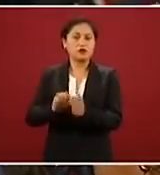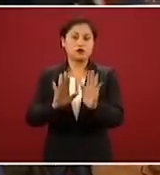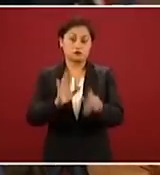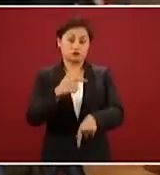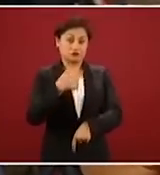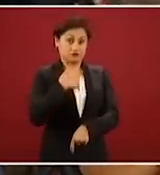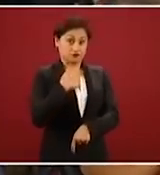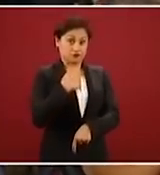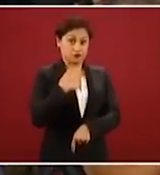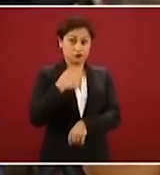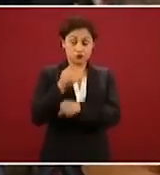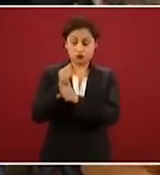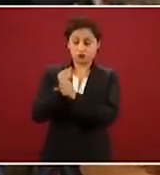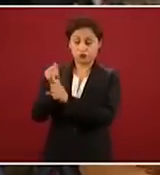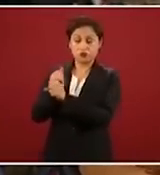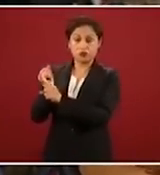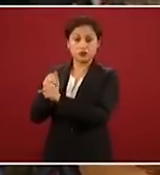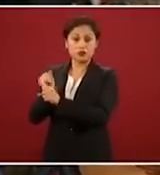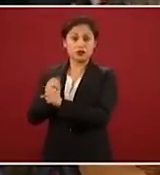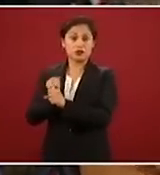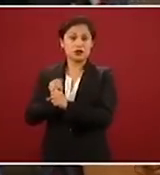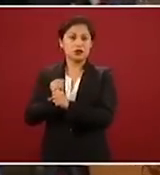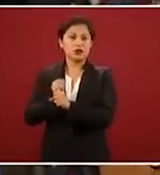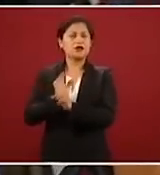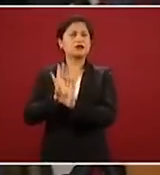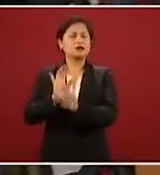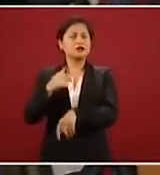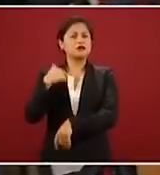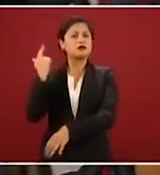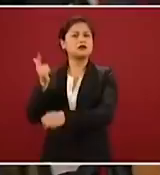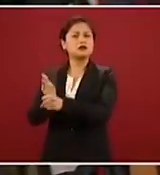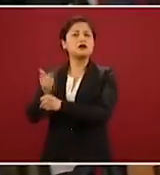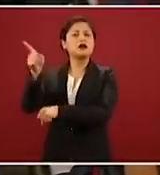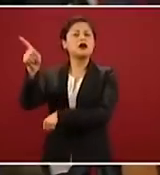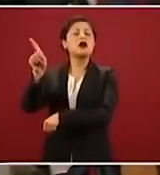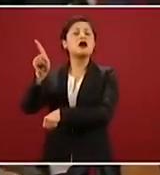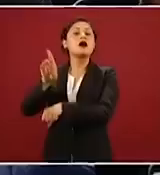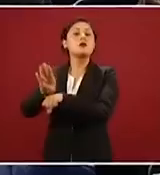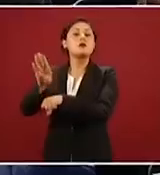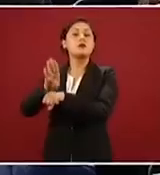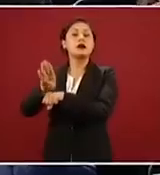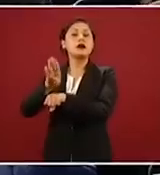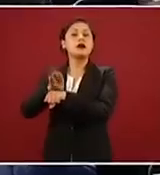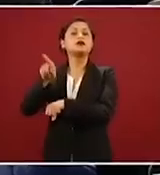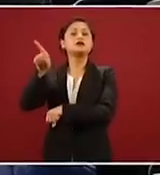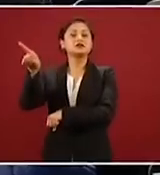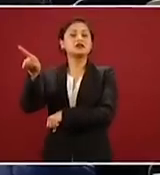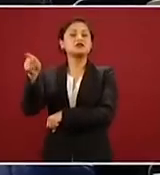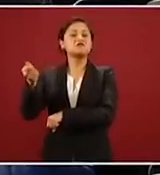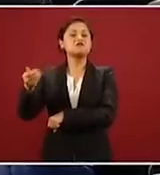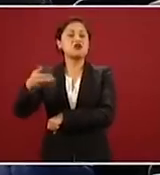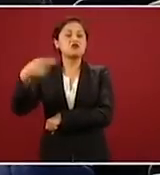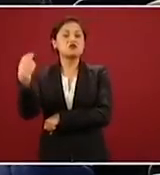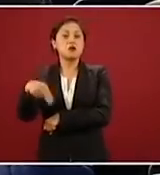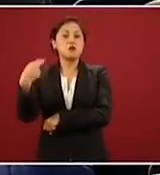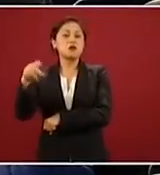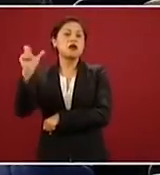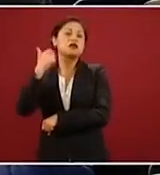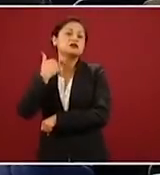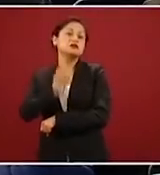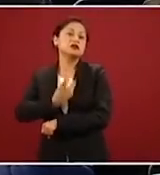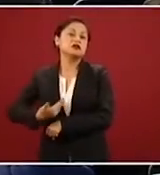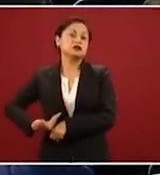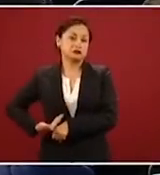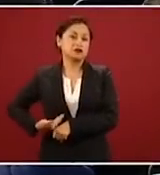y en Brasil sí aparece el nombre del expresidente y